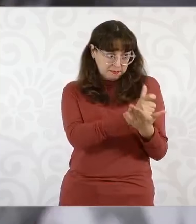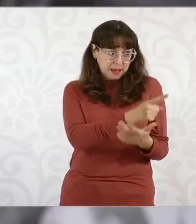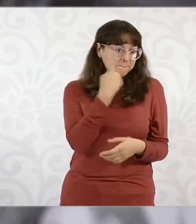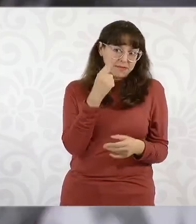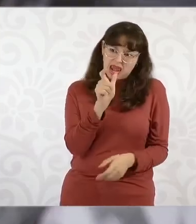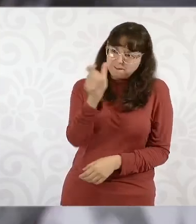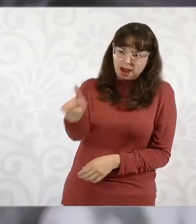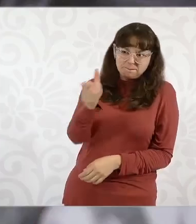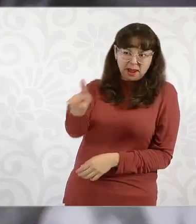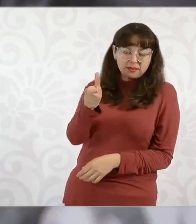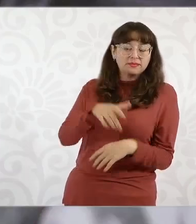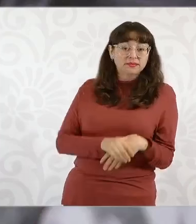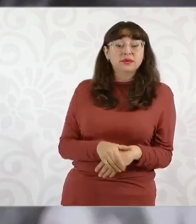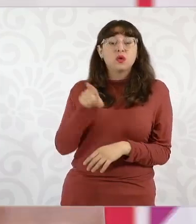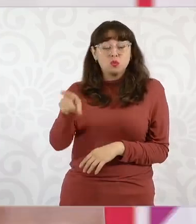que sobrevivió,